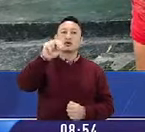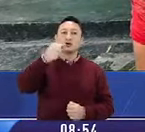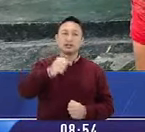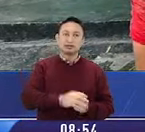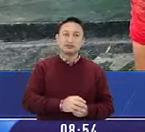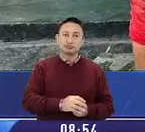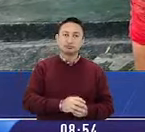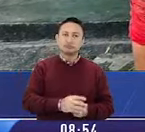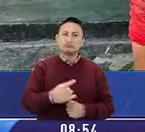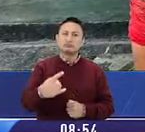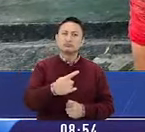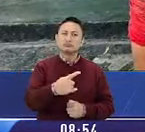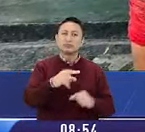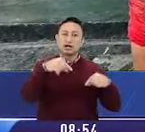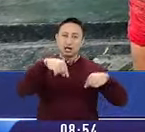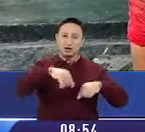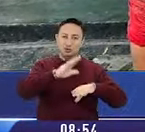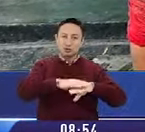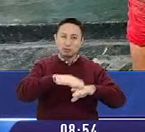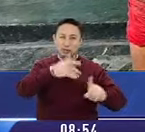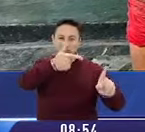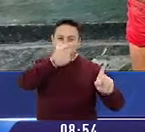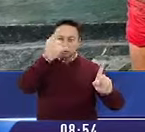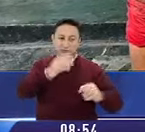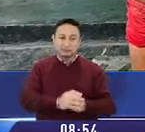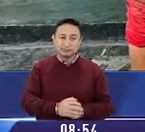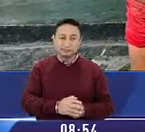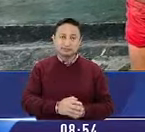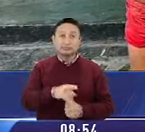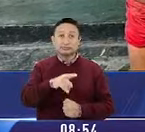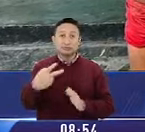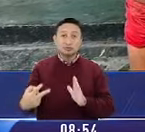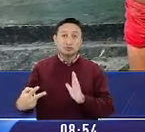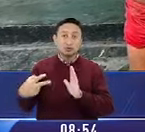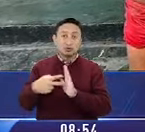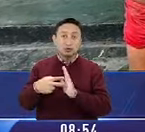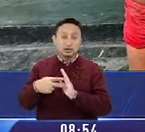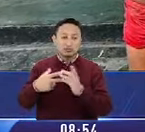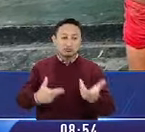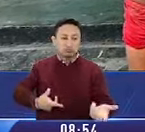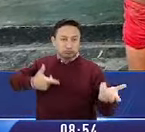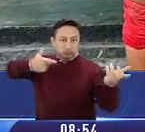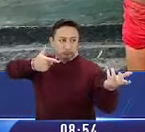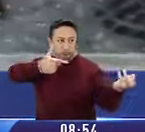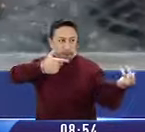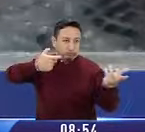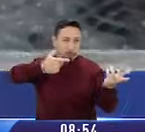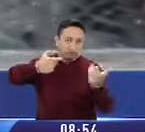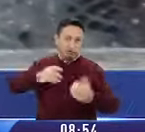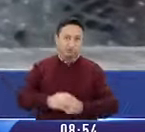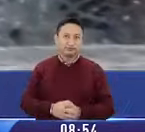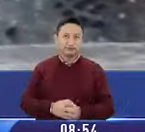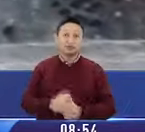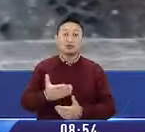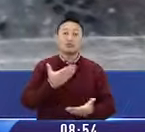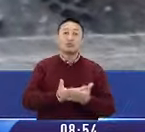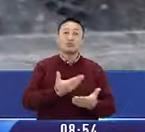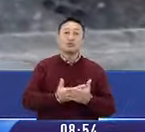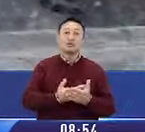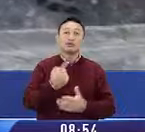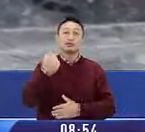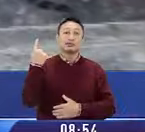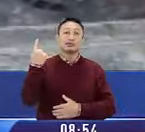a delitos como sicariato. Se sabe que cuando se activaban utilizaban armas de largo alcance. Entre las evidencias están los